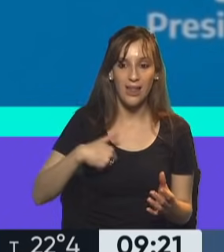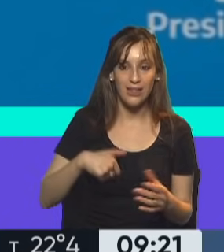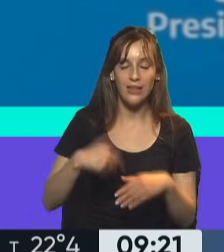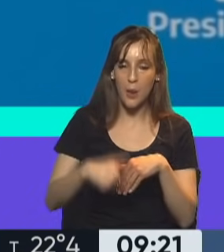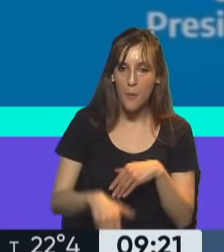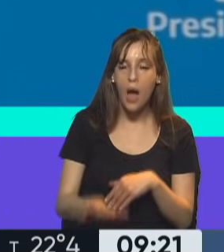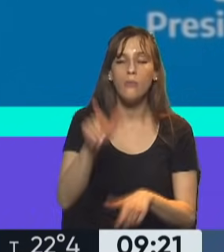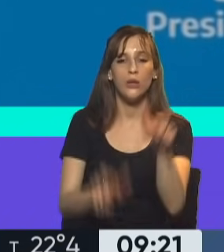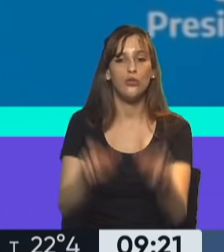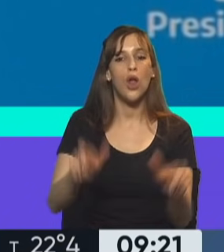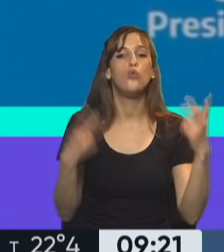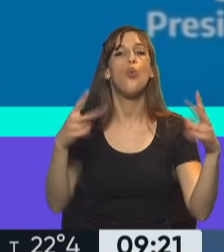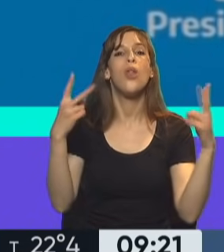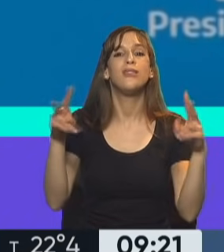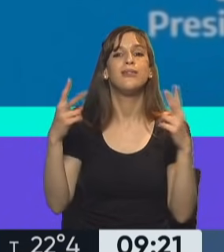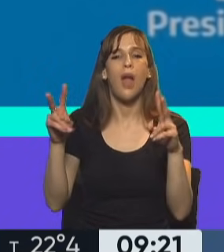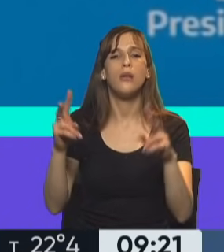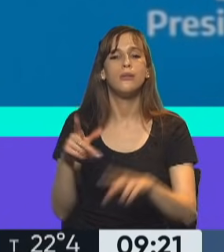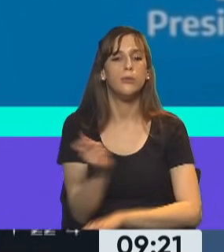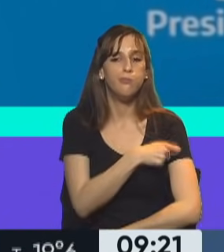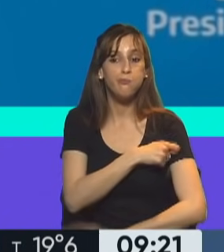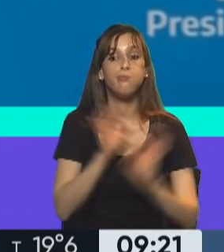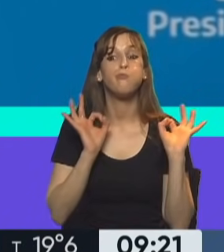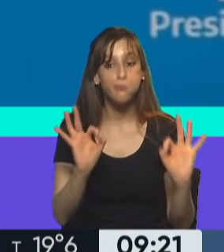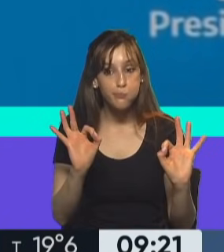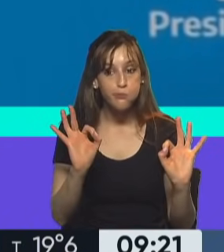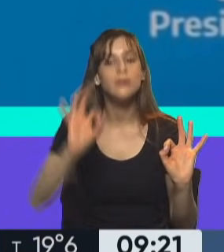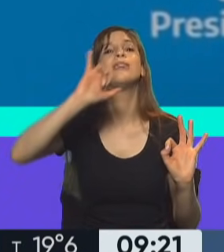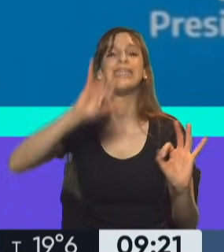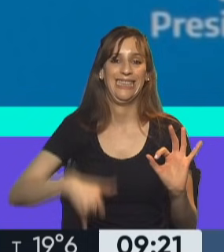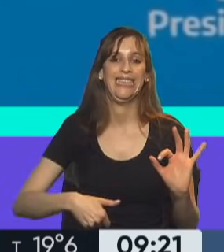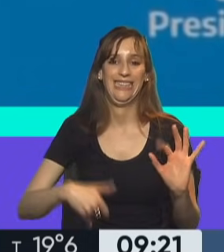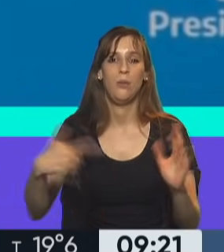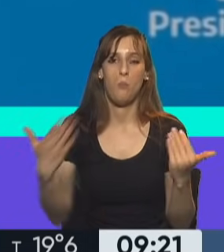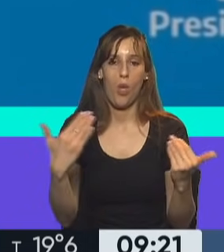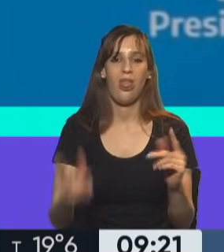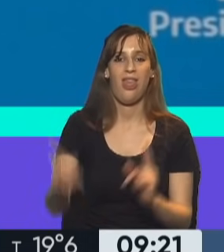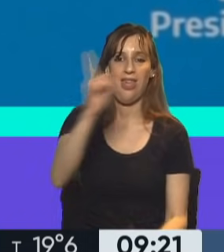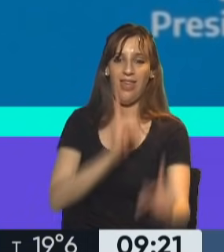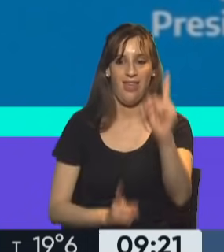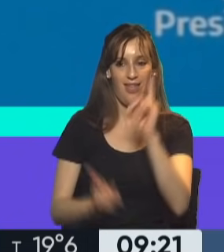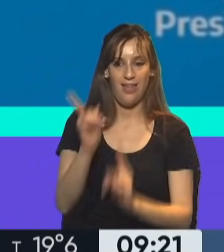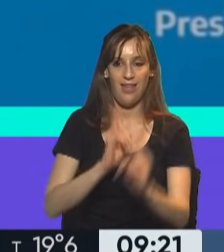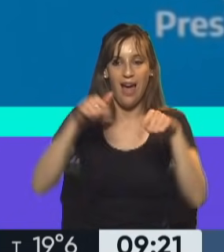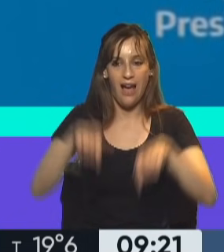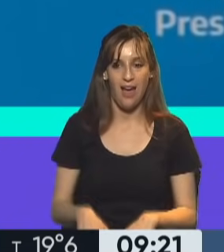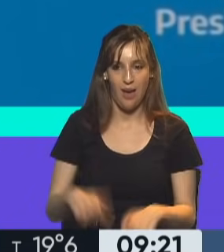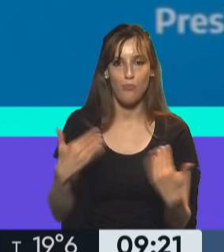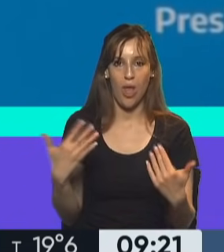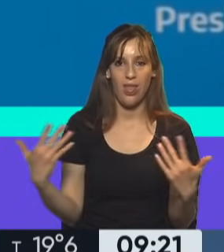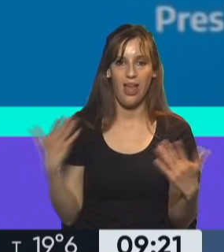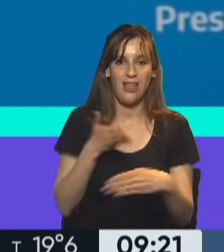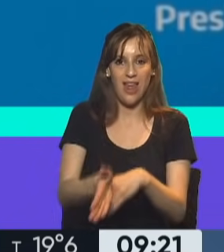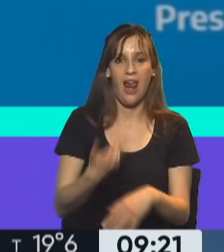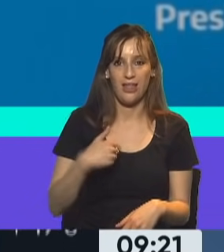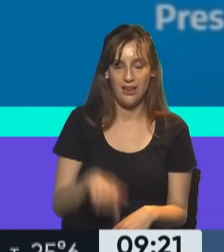de turistas vacunados, por lo tanto, en ese contexto el riesgo disminuye muchísimo. La PCR antes de